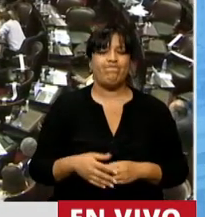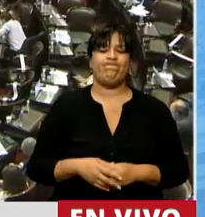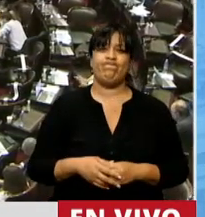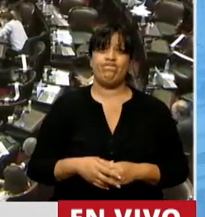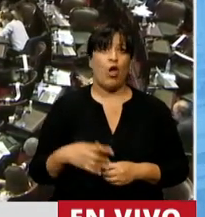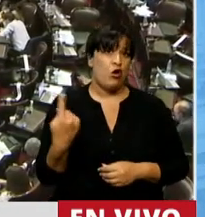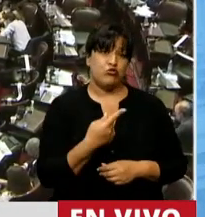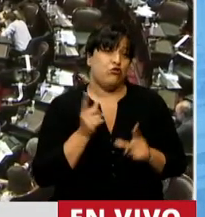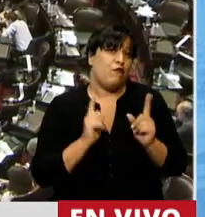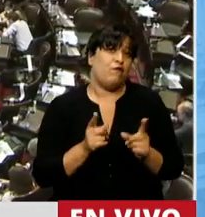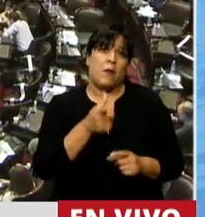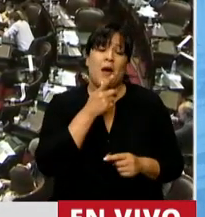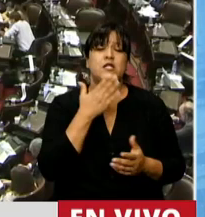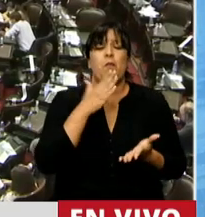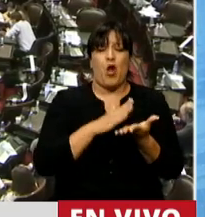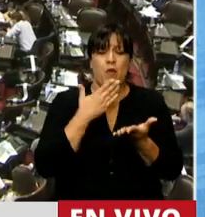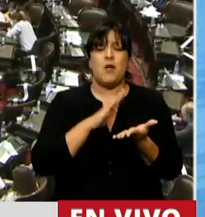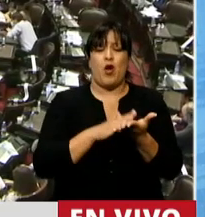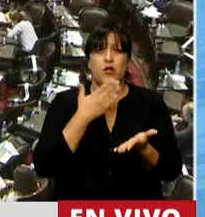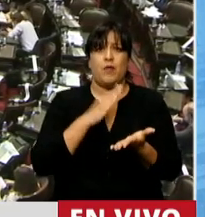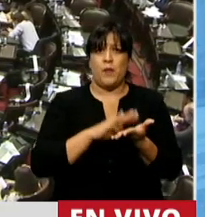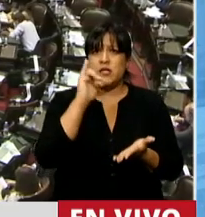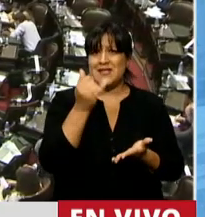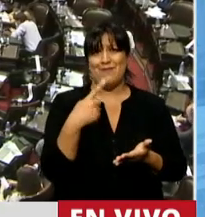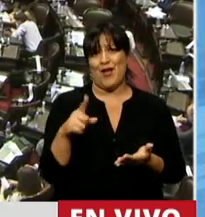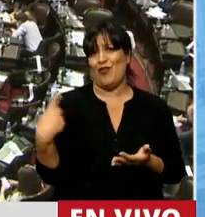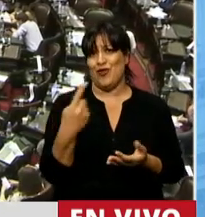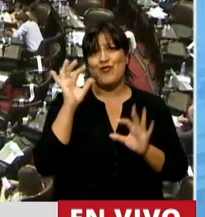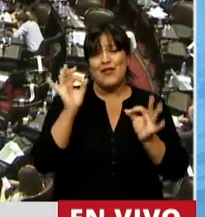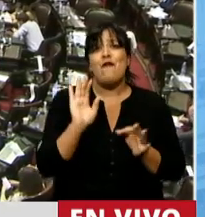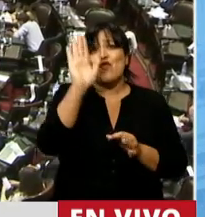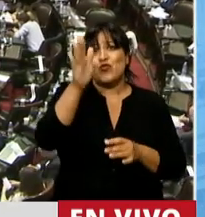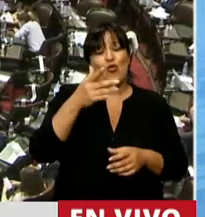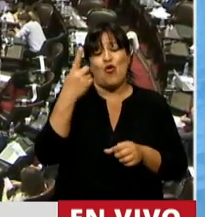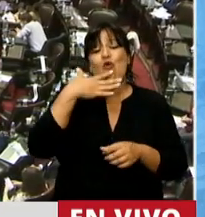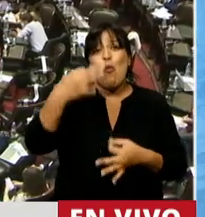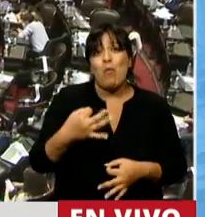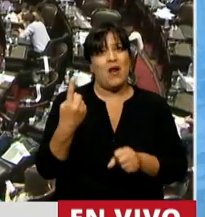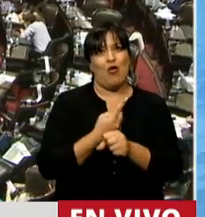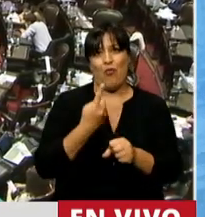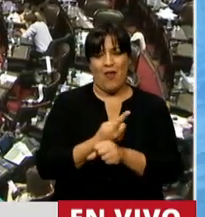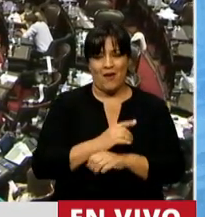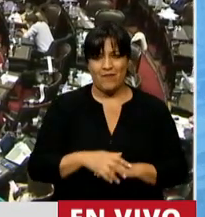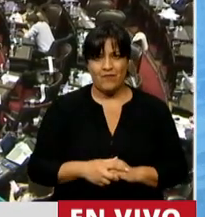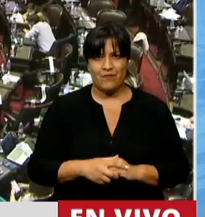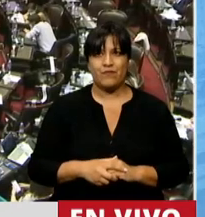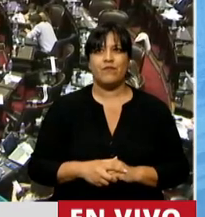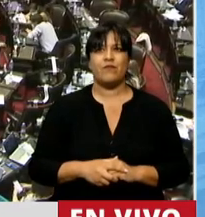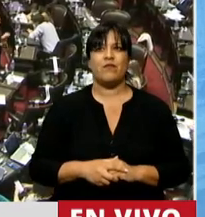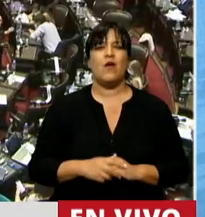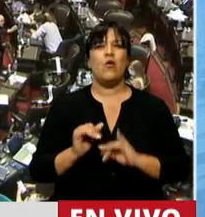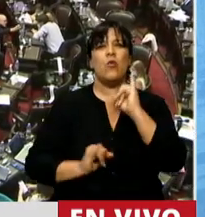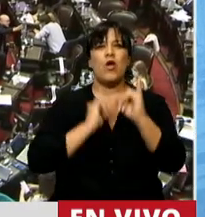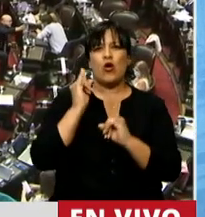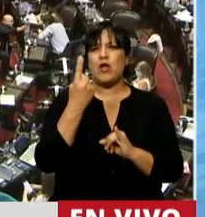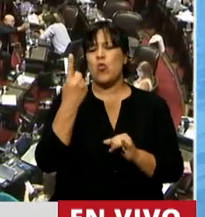Vamos a seguir, evidentemente, prometiendo cosas que todos en este recinto saben que no vamos a poder cumplir. Señor presidente, le voy a comentar